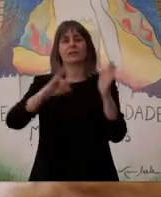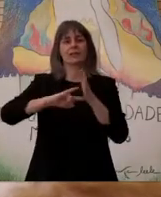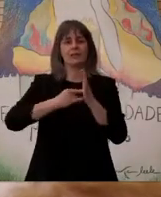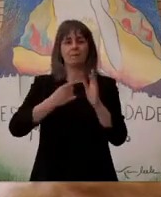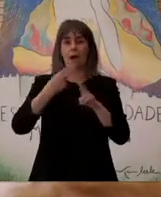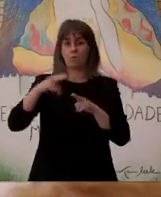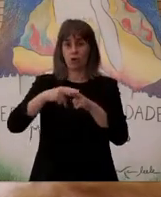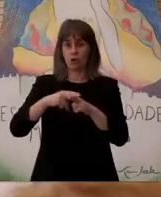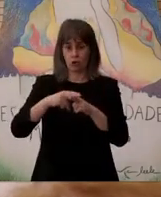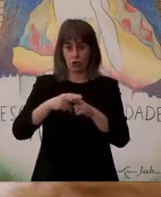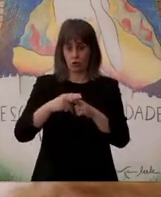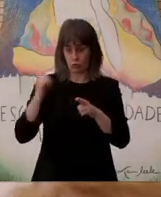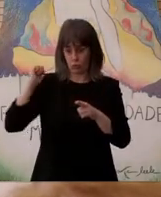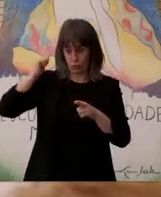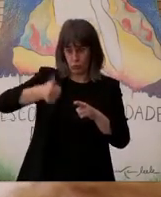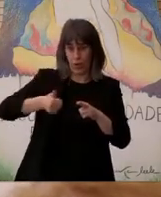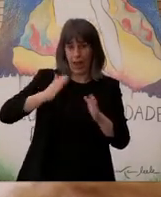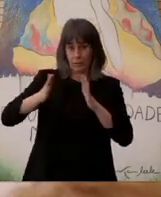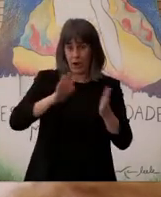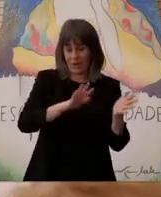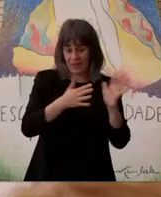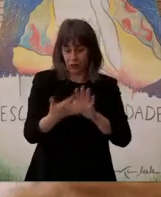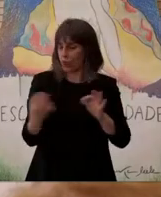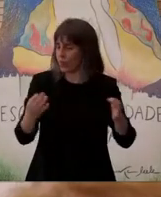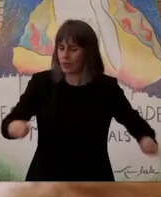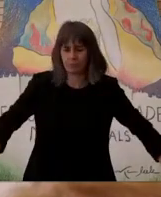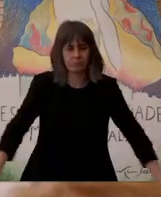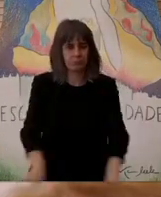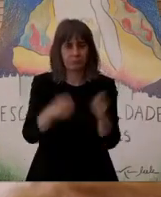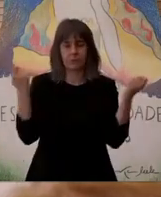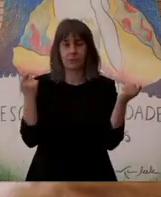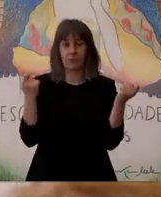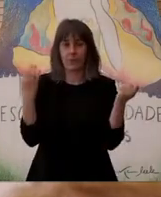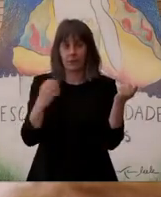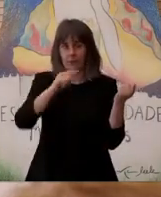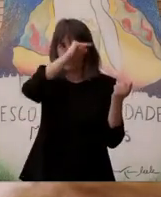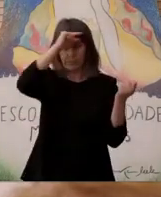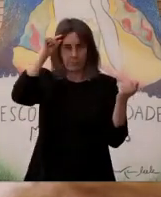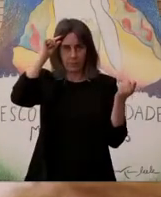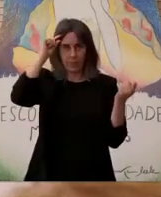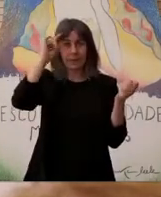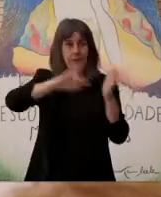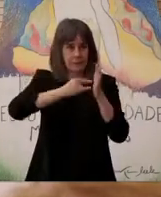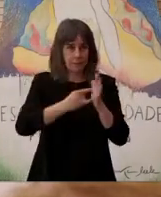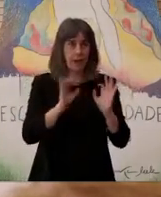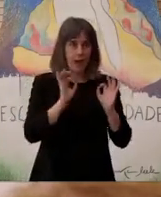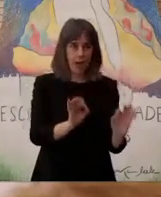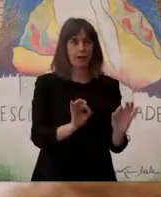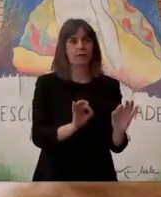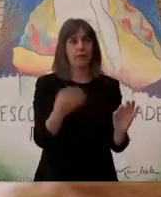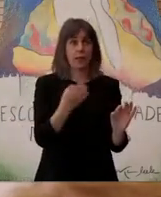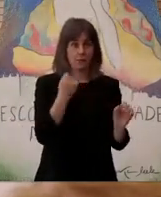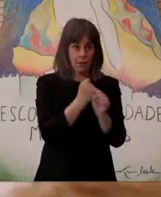político existente de la transición y mentalizarse de que o sistema lo que había y había que trabajar con él para mí llorarlo